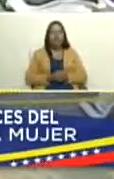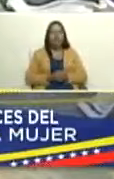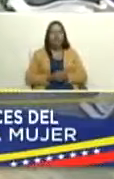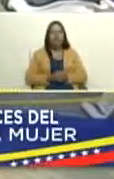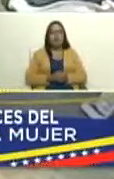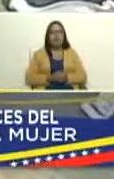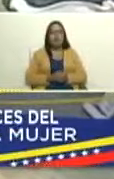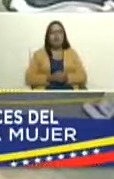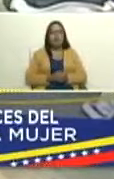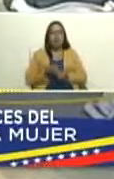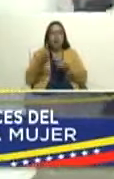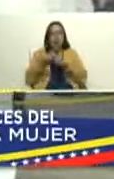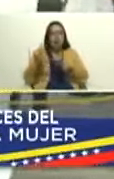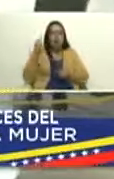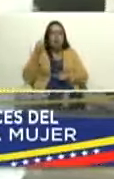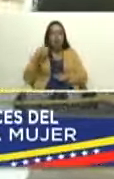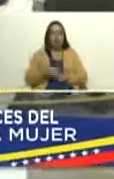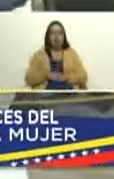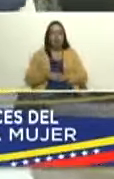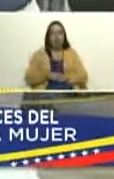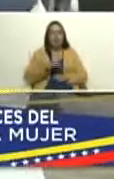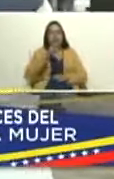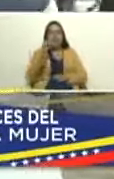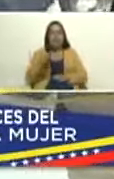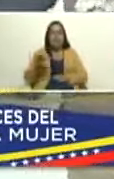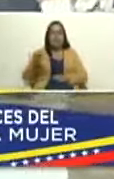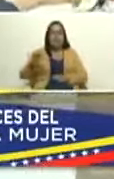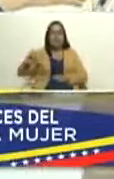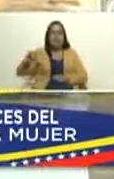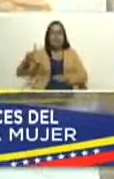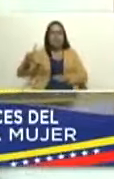Y Zaida Marlene Silva Nicolau.